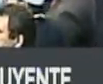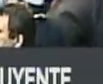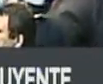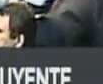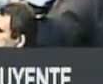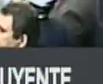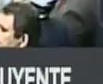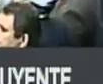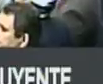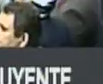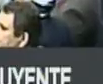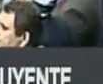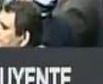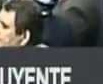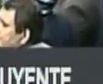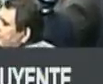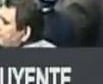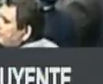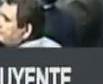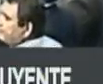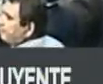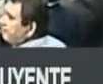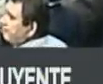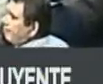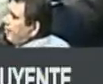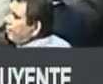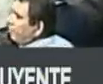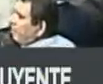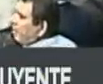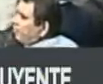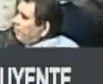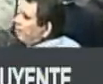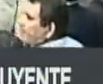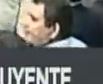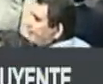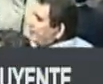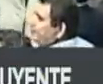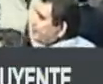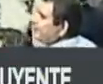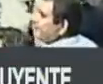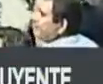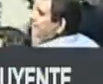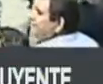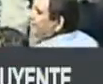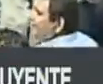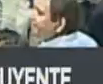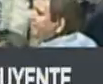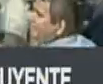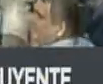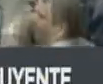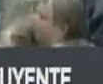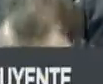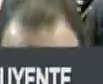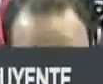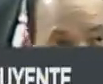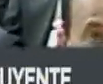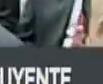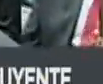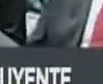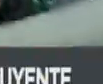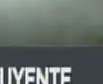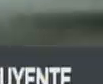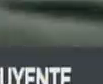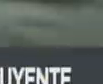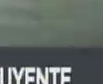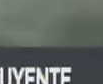esta sesión ordinaria por parte de la presidenta de la Asamblea Nacional Constituyente, Delcy Rodríguez. Así reciben